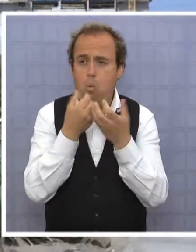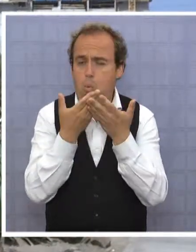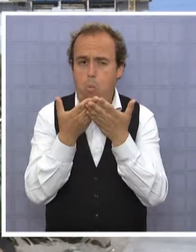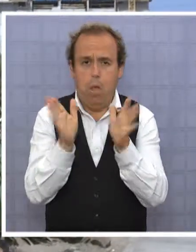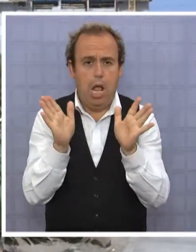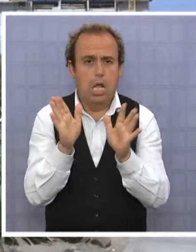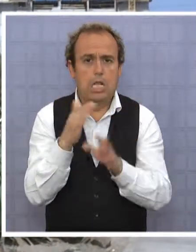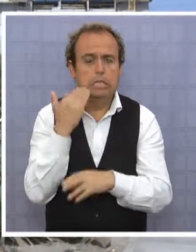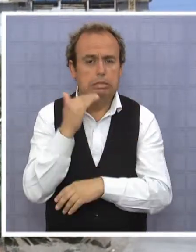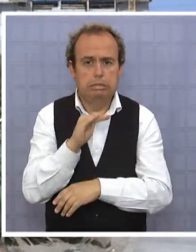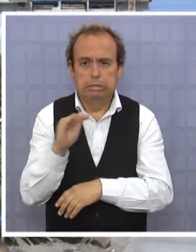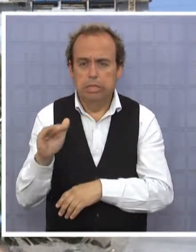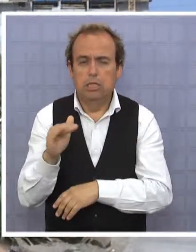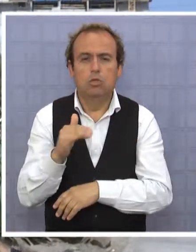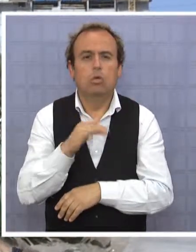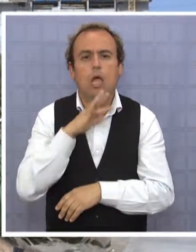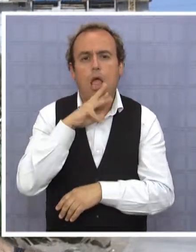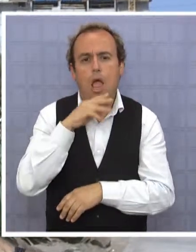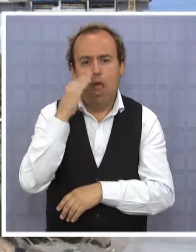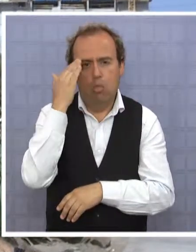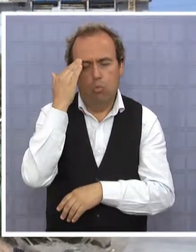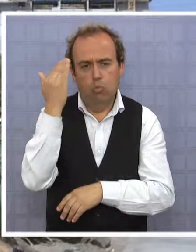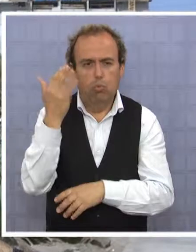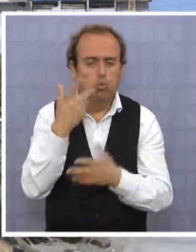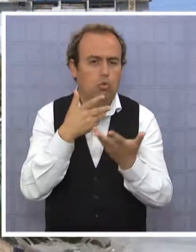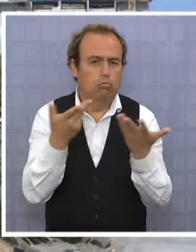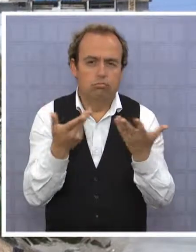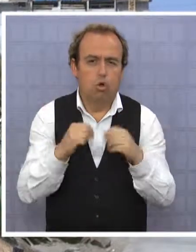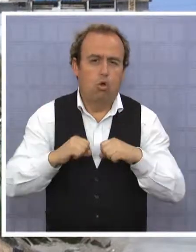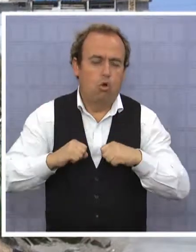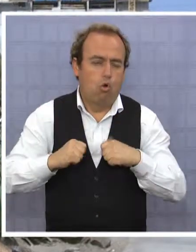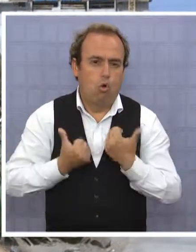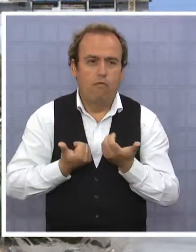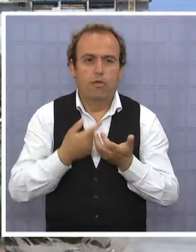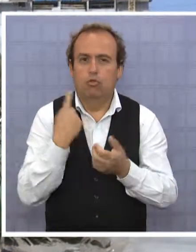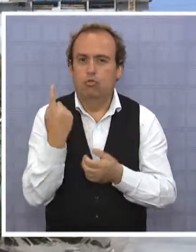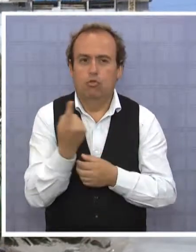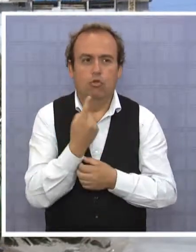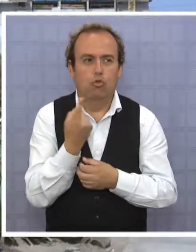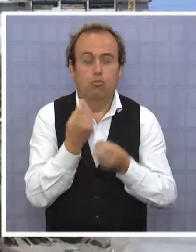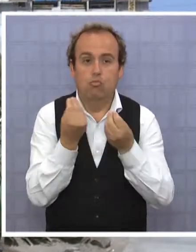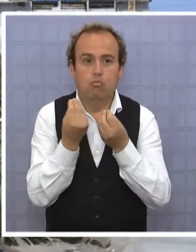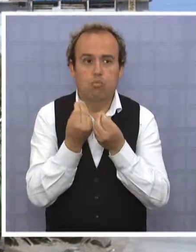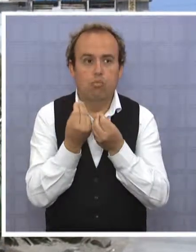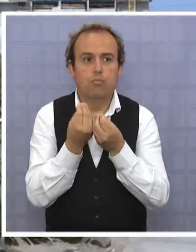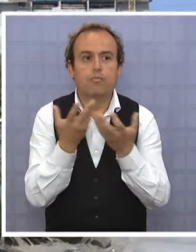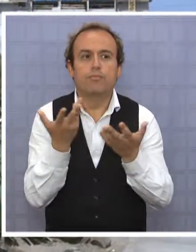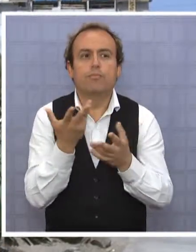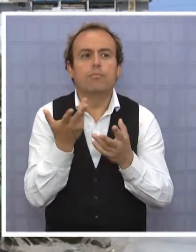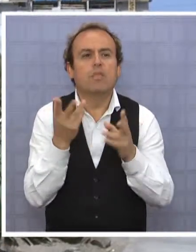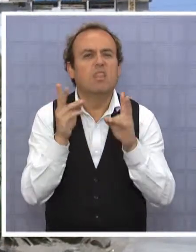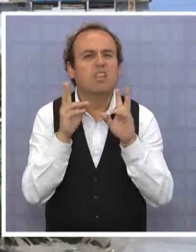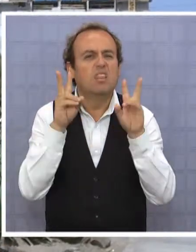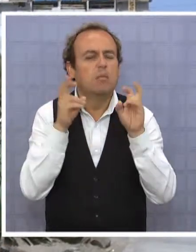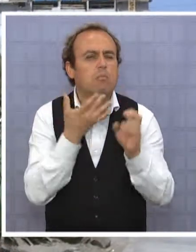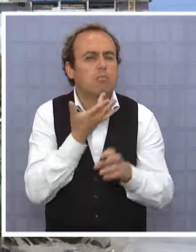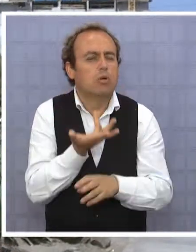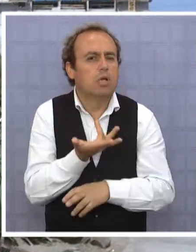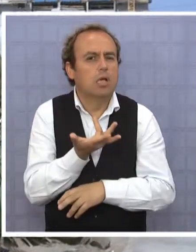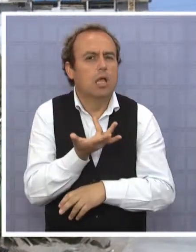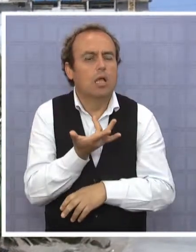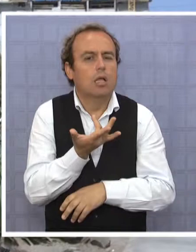que también en la población infanto-juvenil que implica cambios anímicos importantes y que está íntimamente relacionada